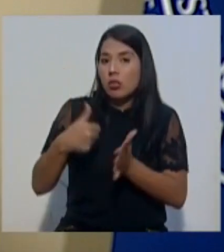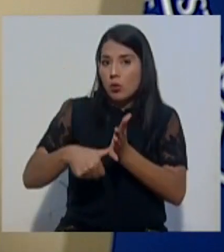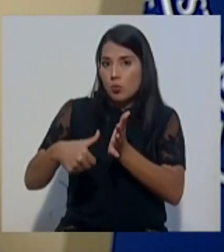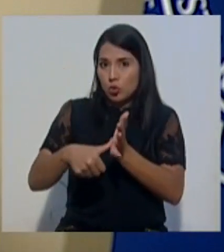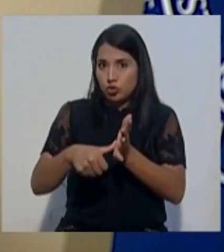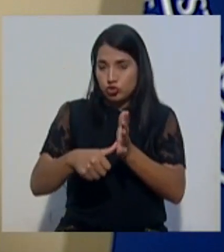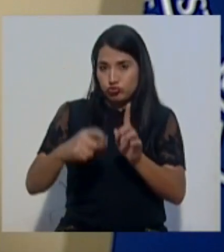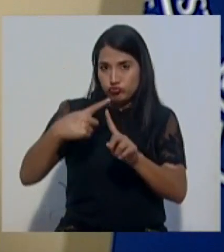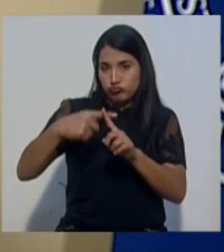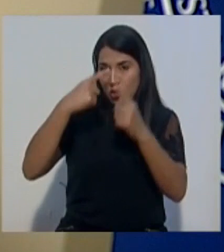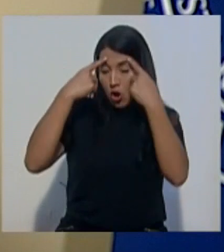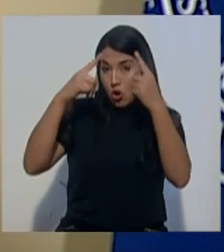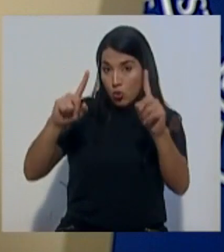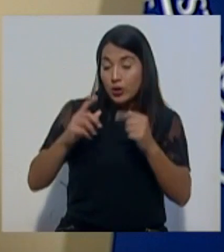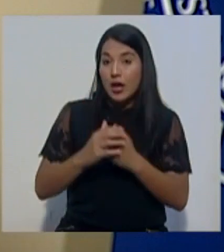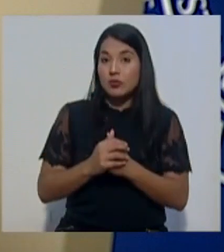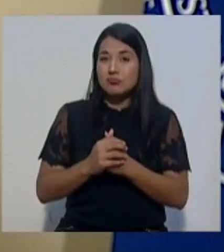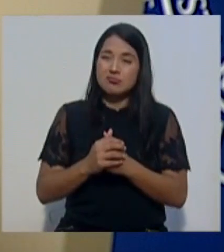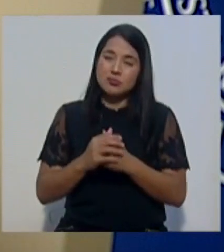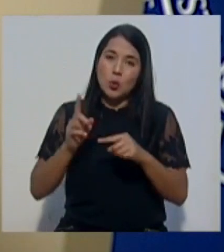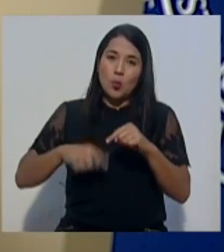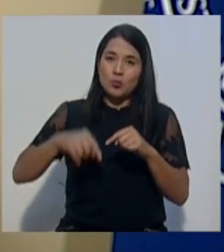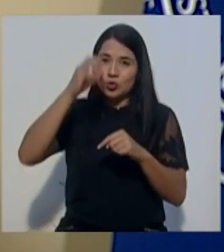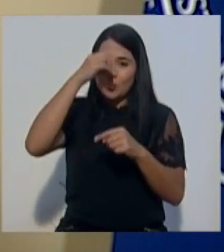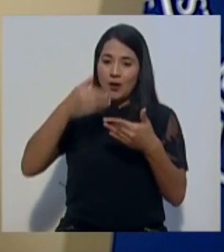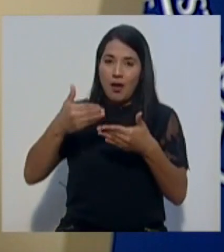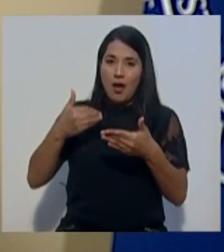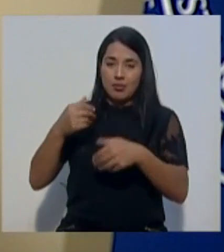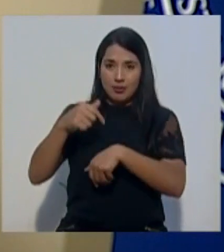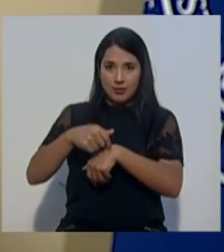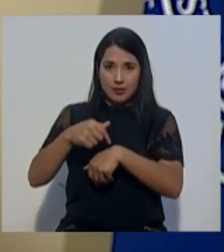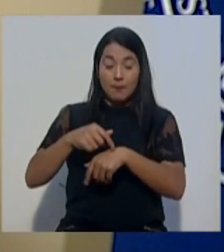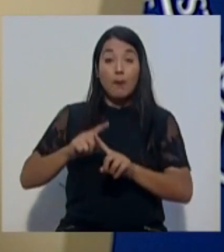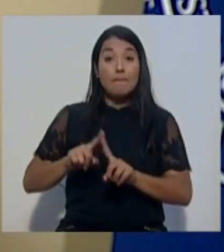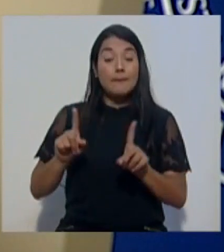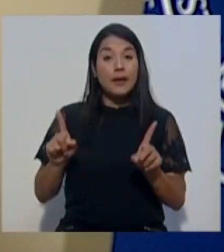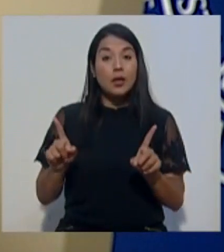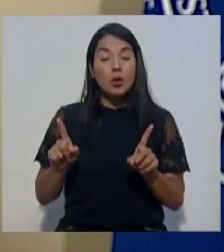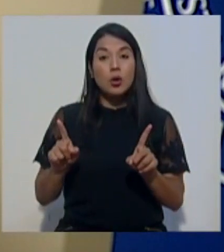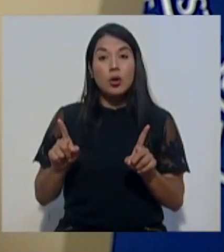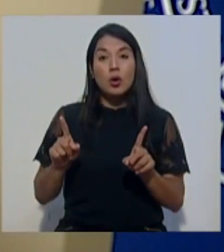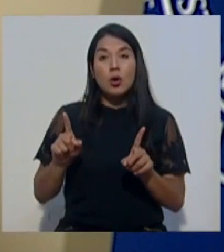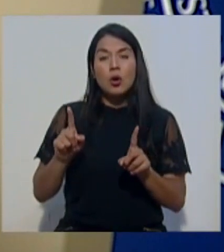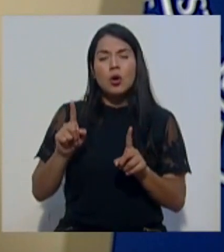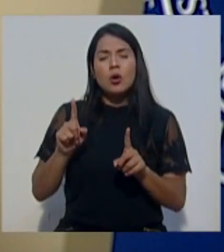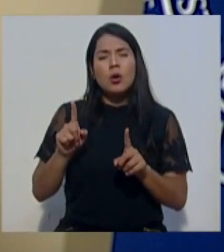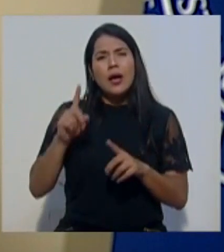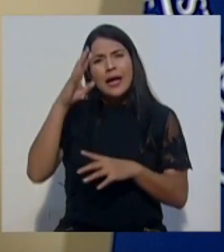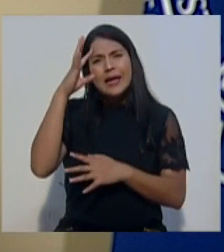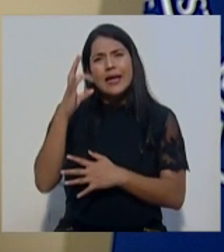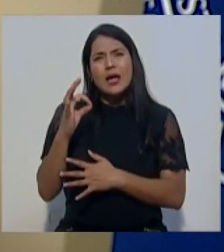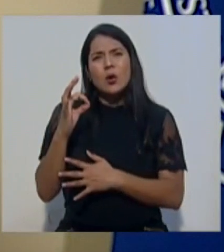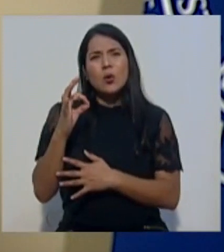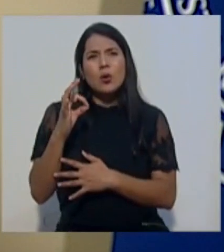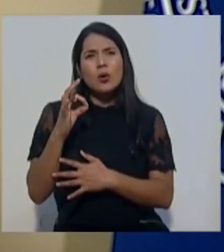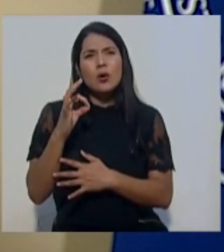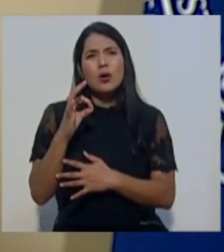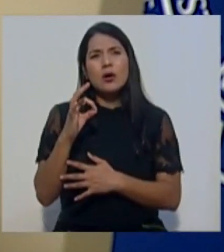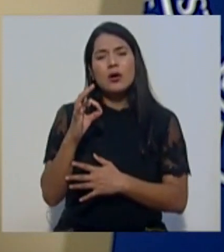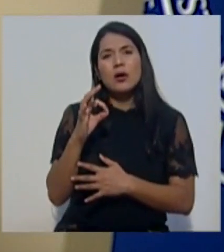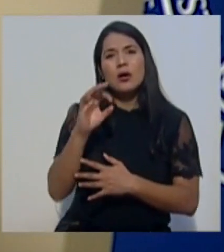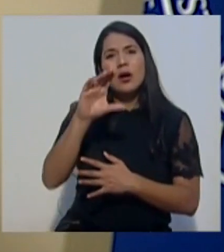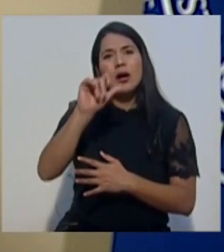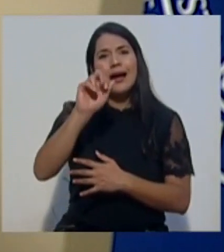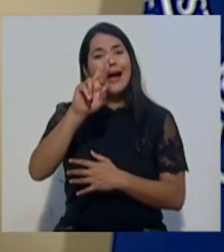Sería prematuro decir que no se tienen, pero además porque yo creo que hay es que no lo estuvieron en primer